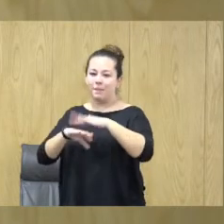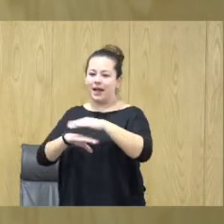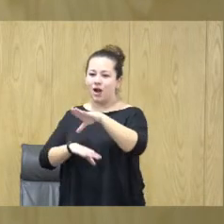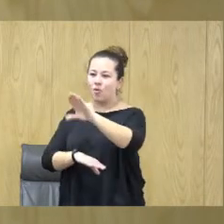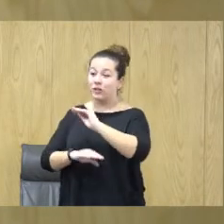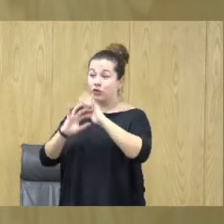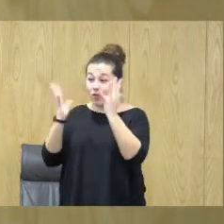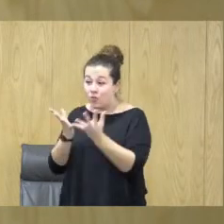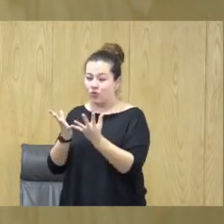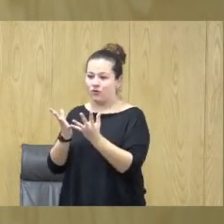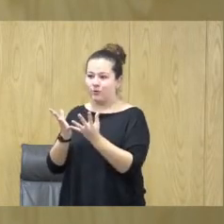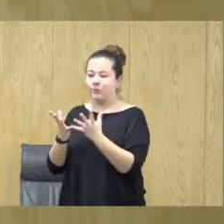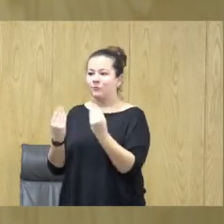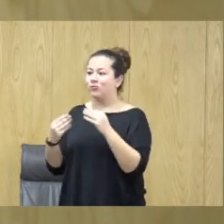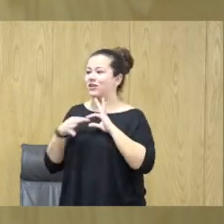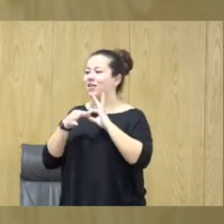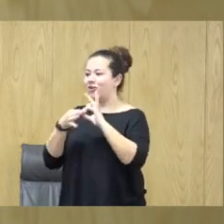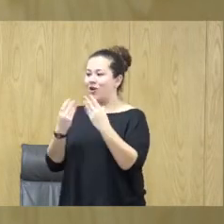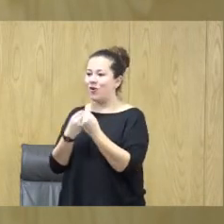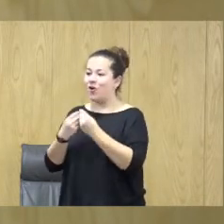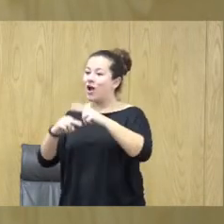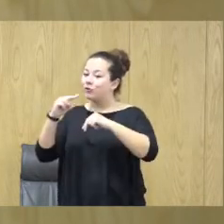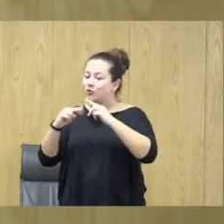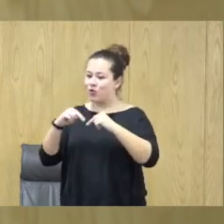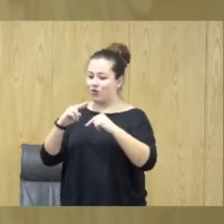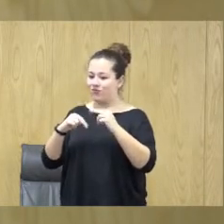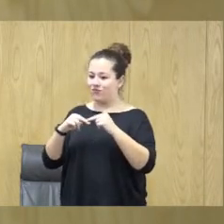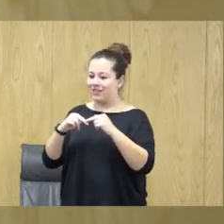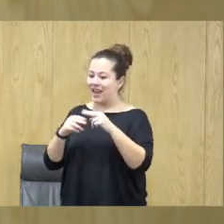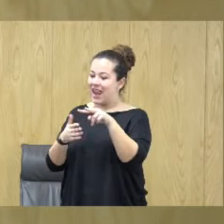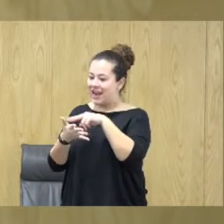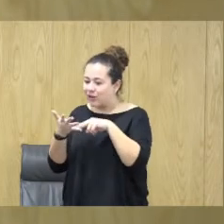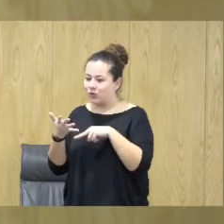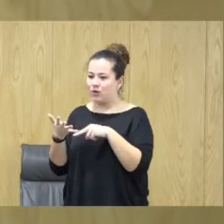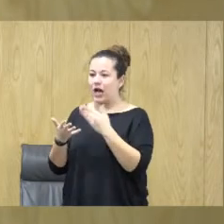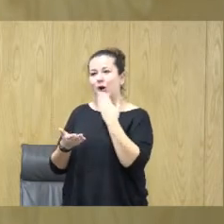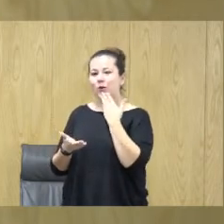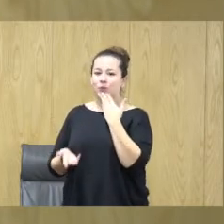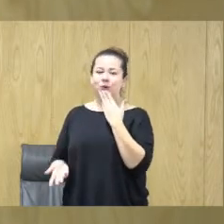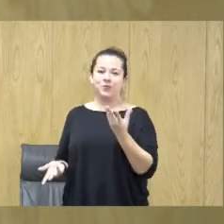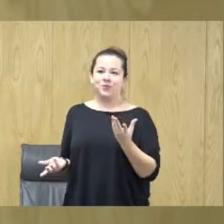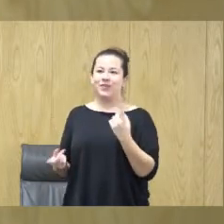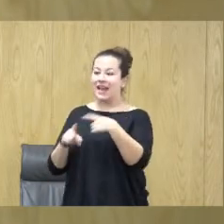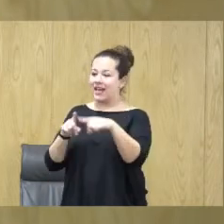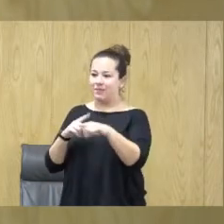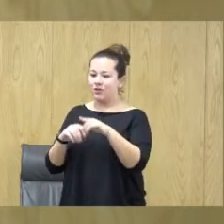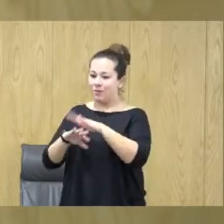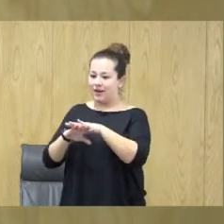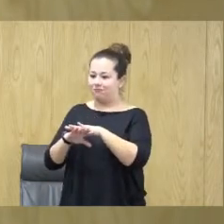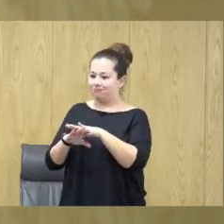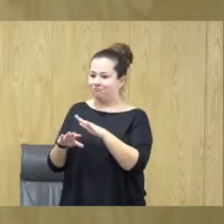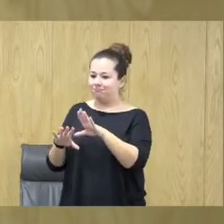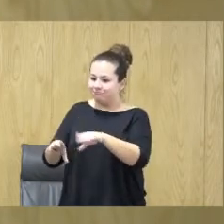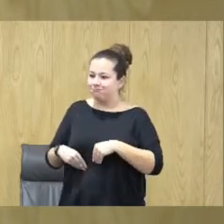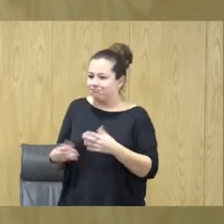mundo tiene que ver mucho con la construcción de la lectura como el elemento de aprensión de la